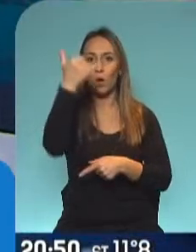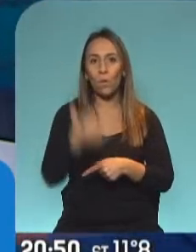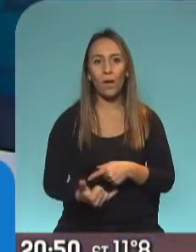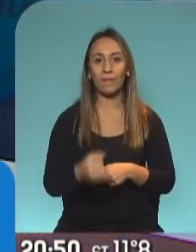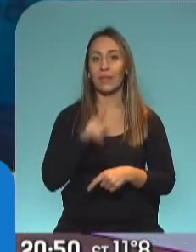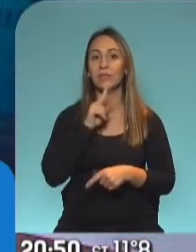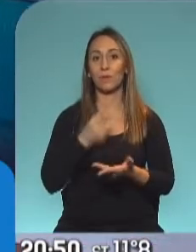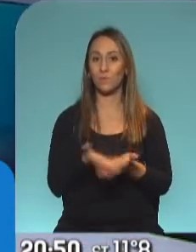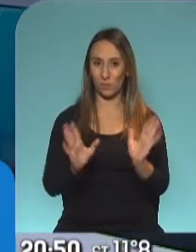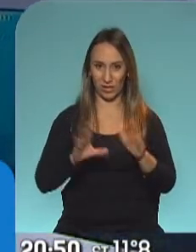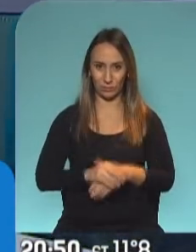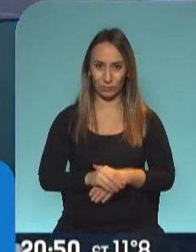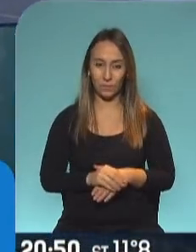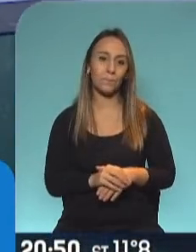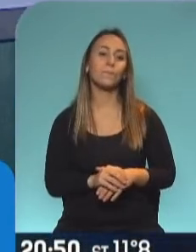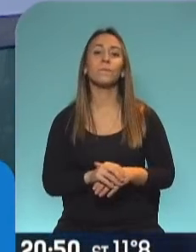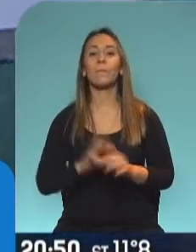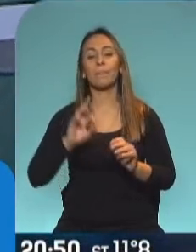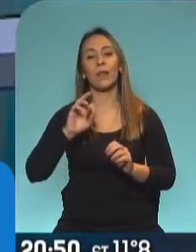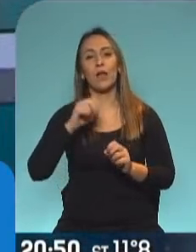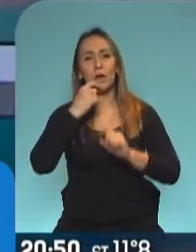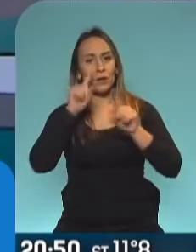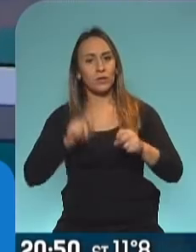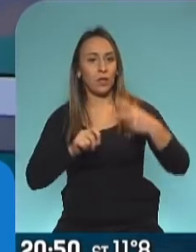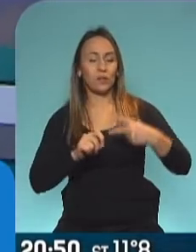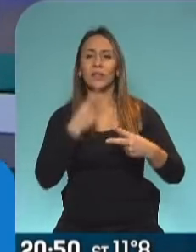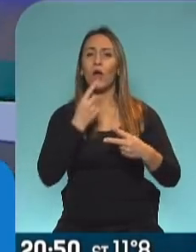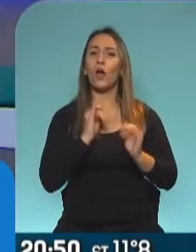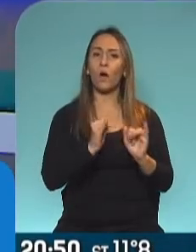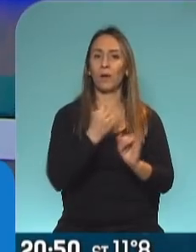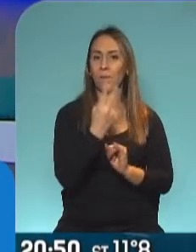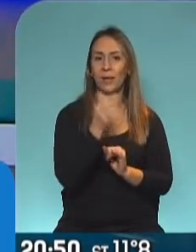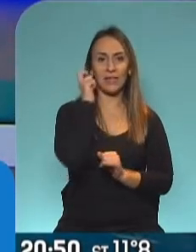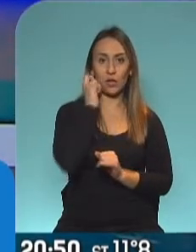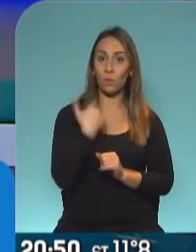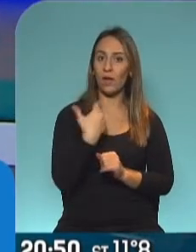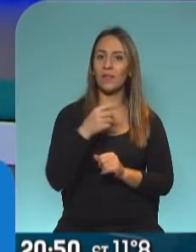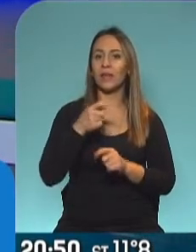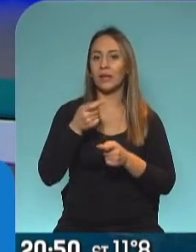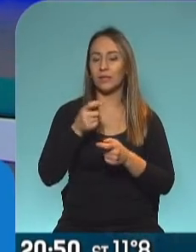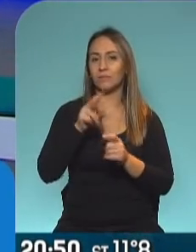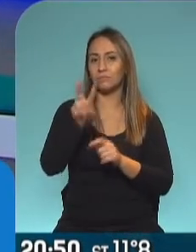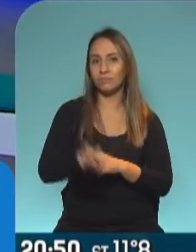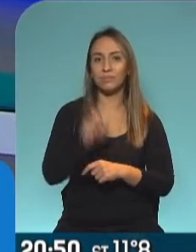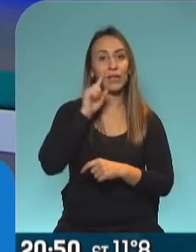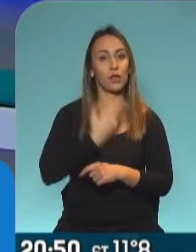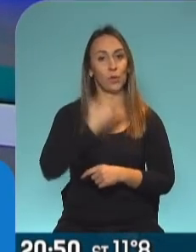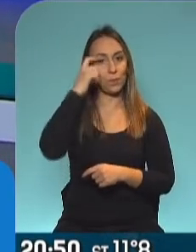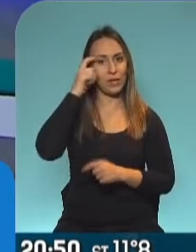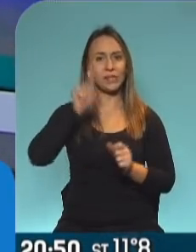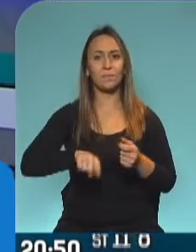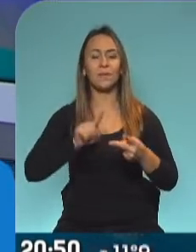Ana, doble pregunta. ¿Un adolescente de 20 años puede sacar el IFE y cómo se saca una